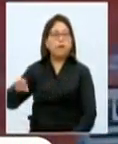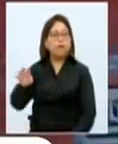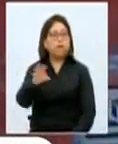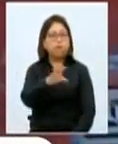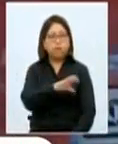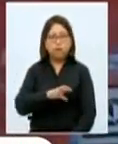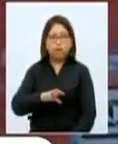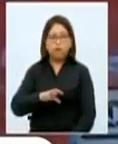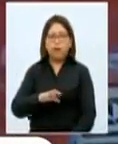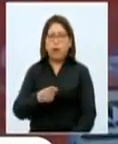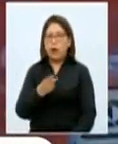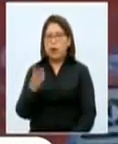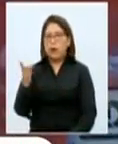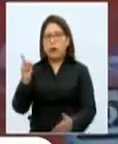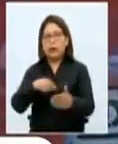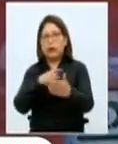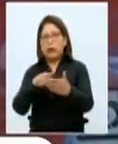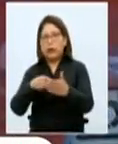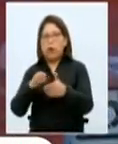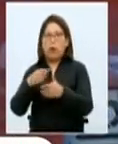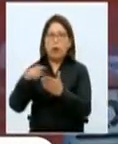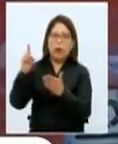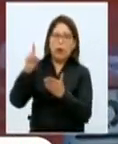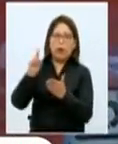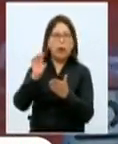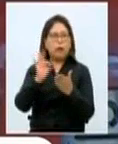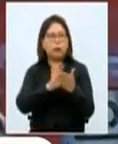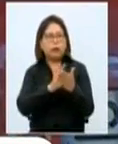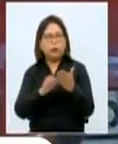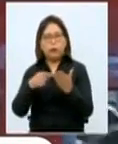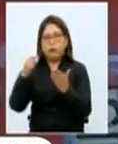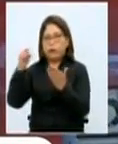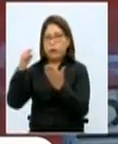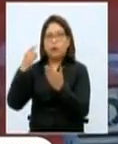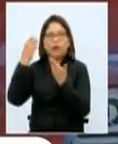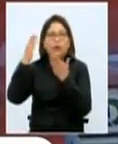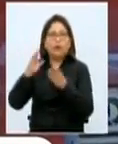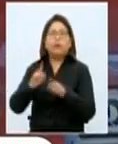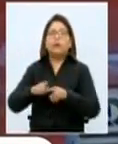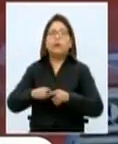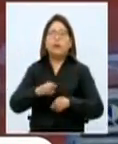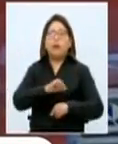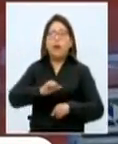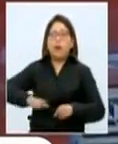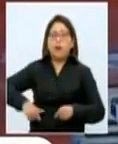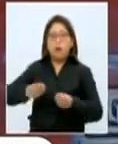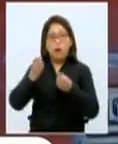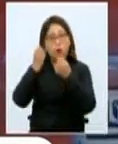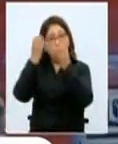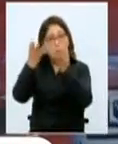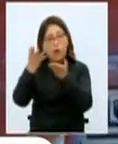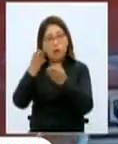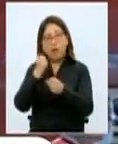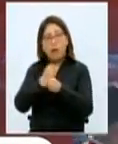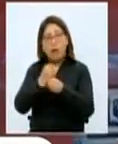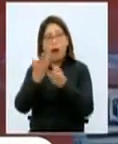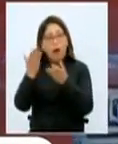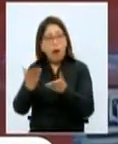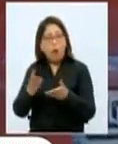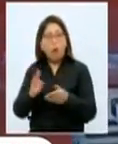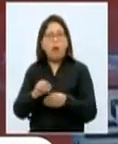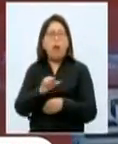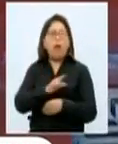van a seguramente censurar o calificar si los municipios y las gobernaciones han estado cumpliendo a cabalidad en la detección,